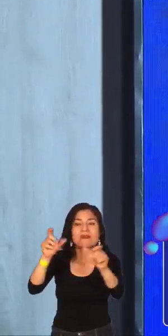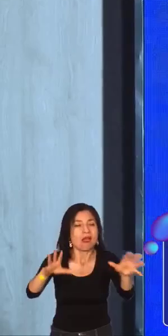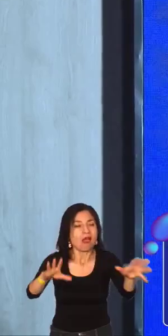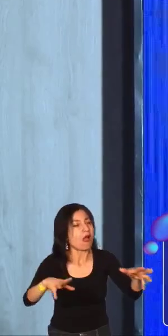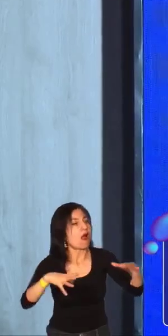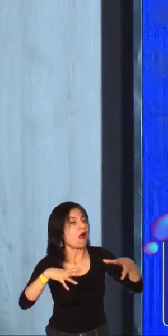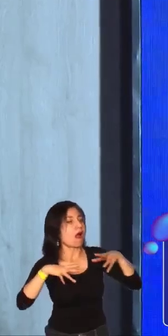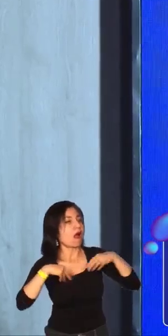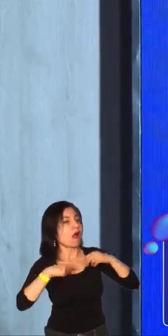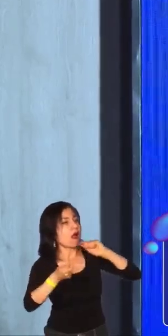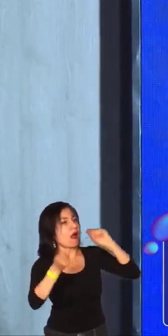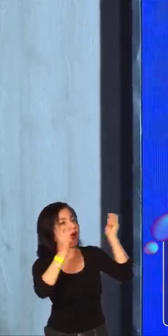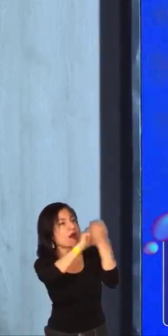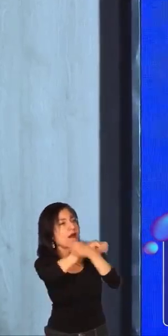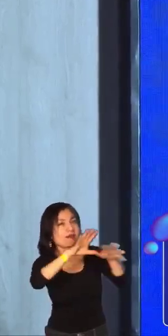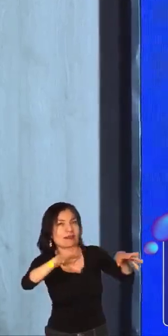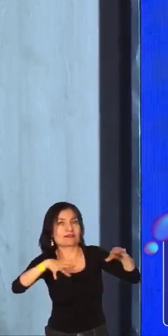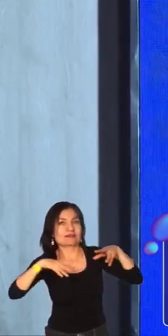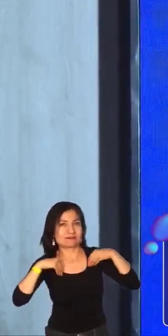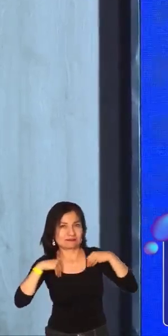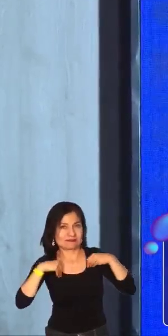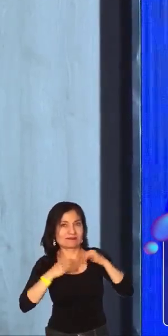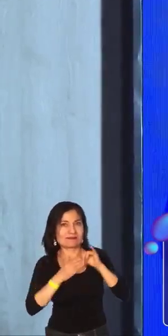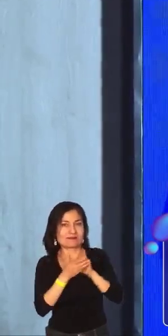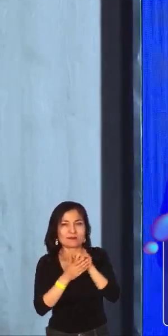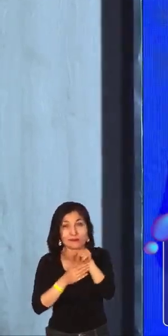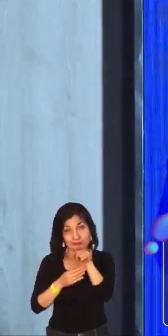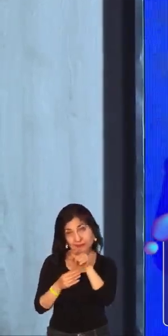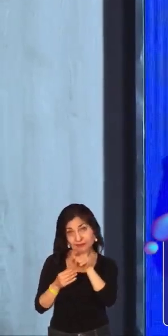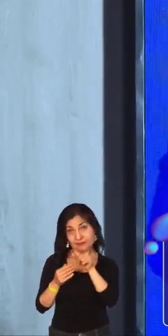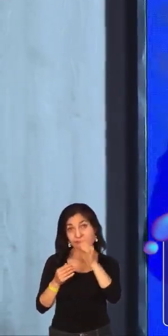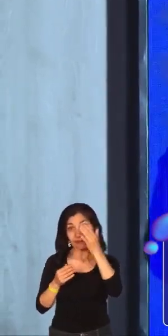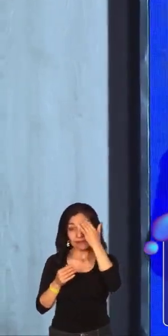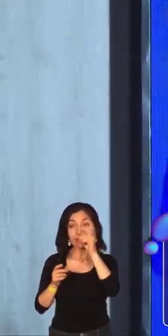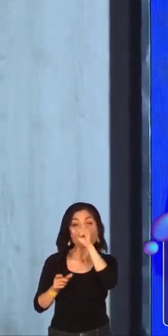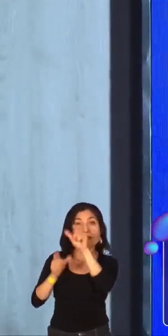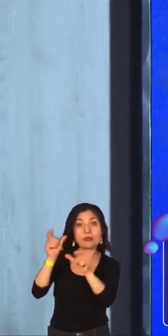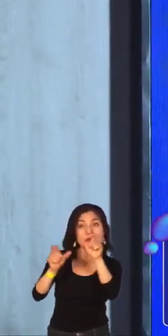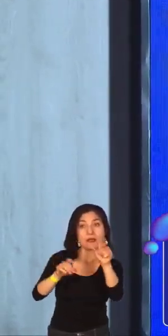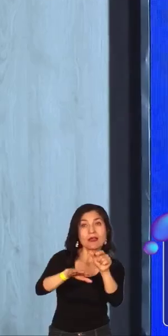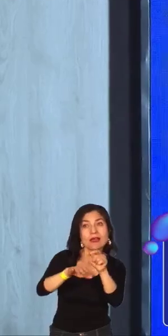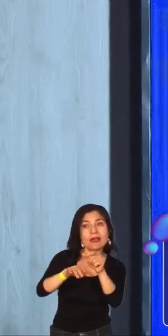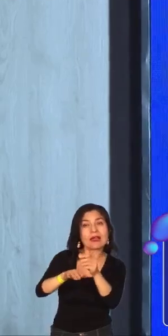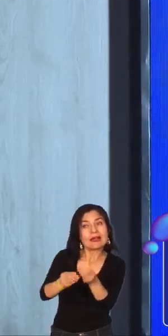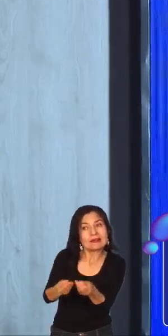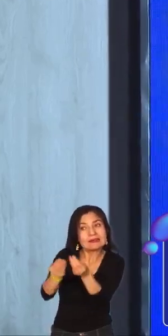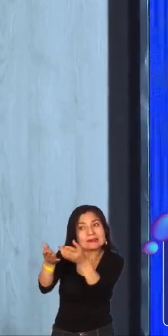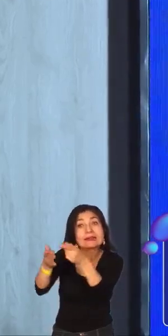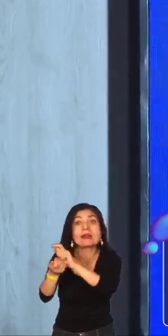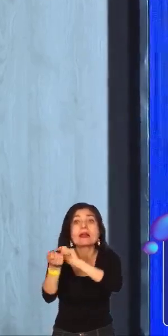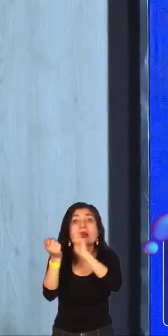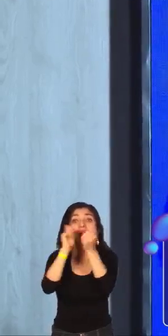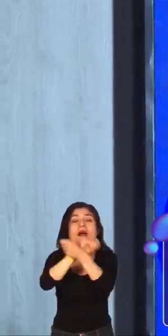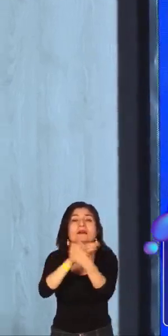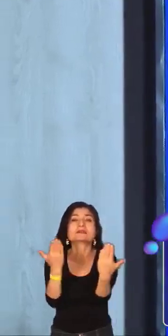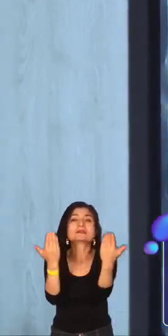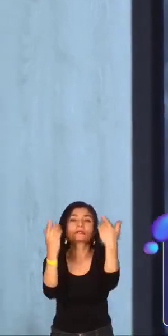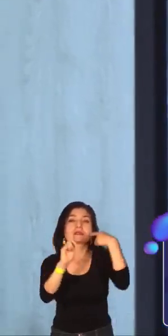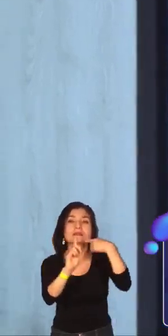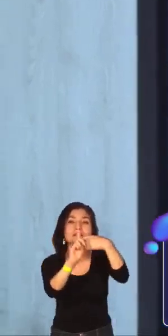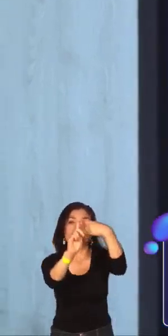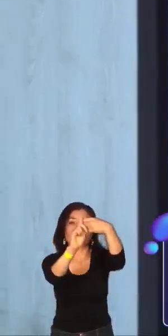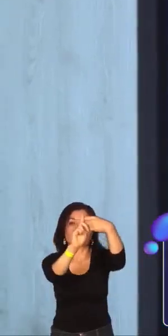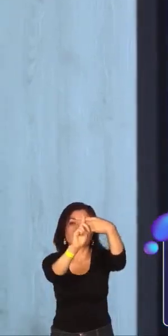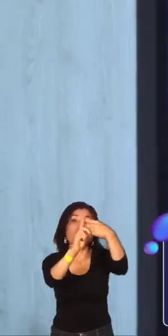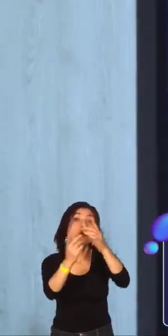cambio. Tenemos que recordar a las personas que el cambio puede ser algo positivo y que además no van a ser sustituidos en sus